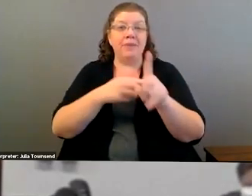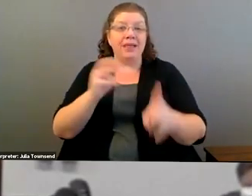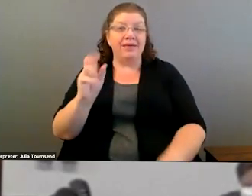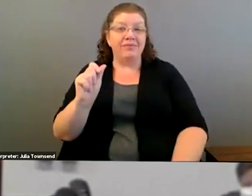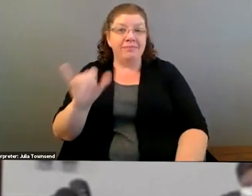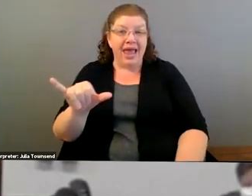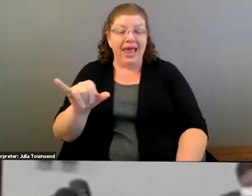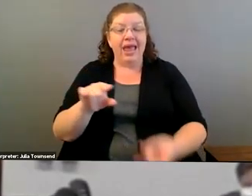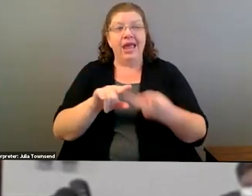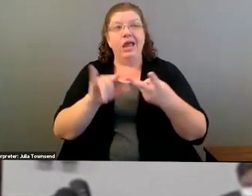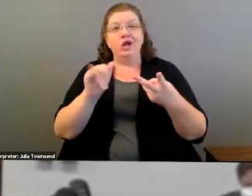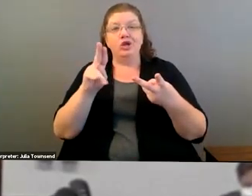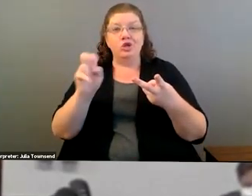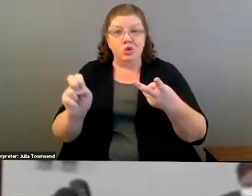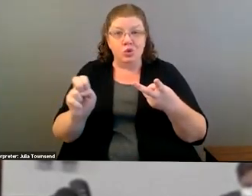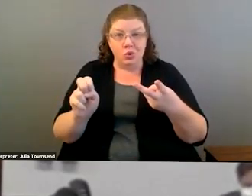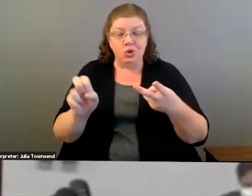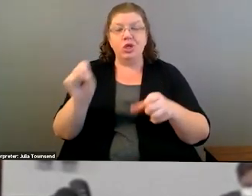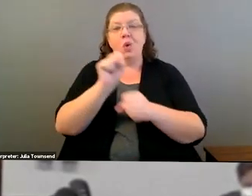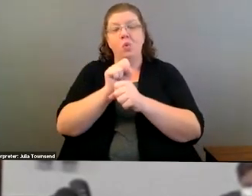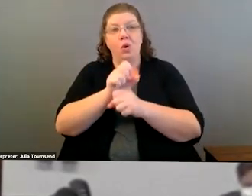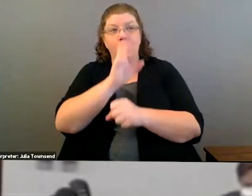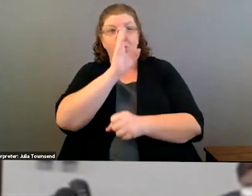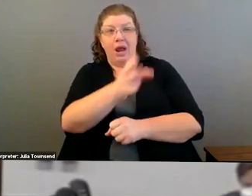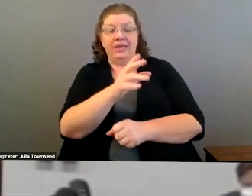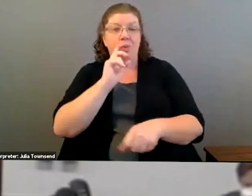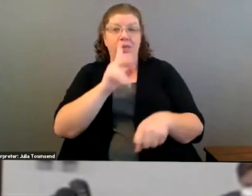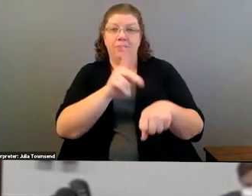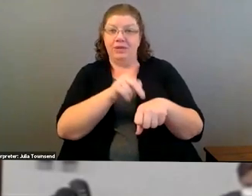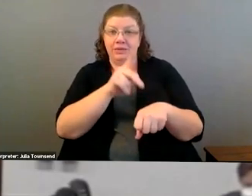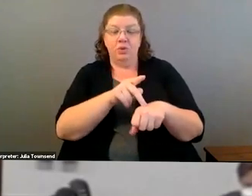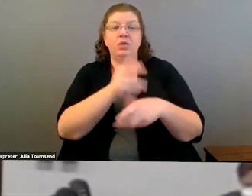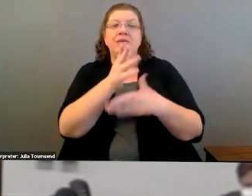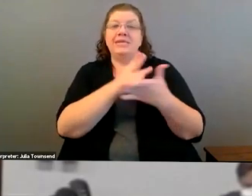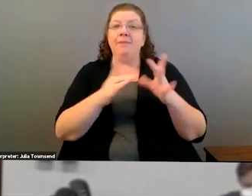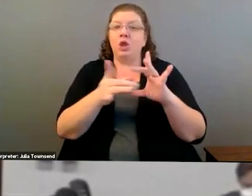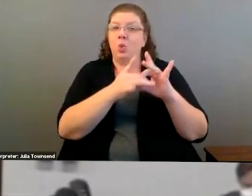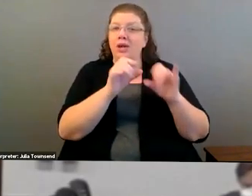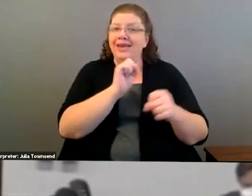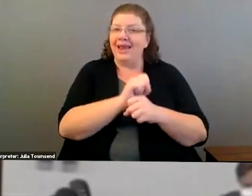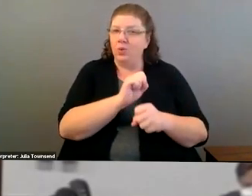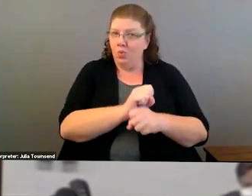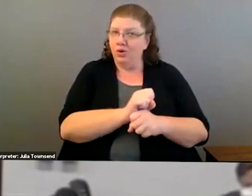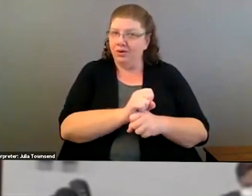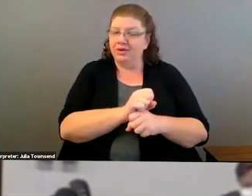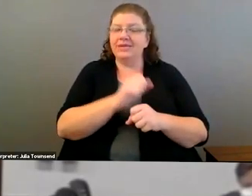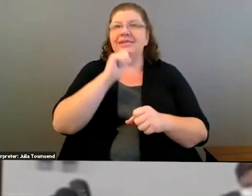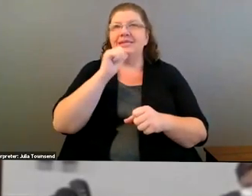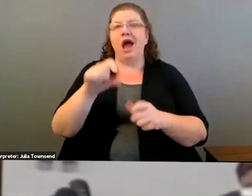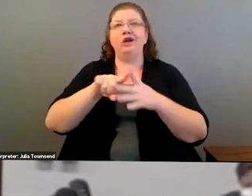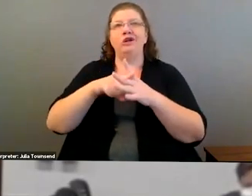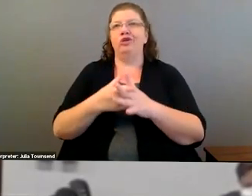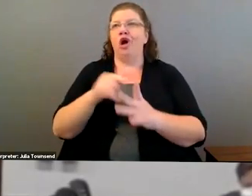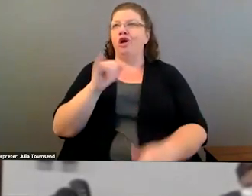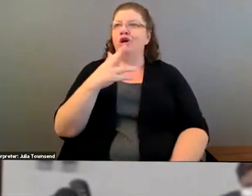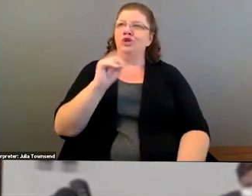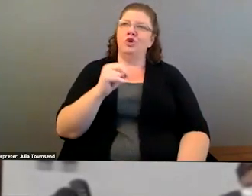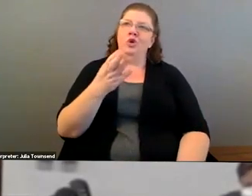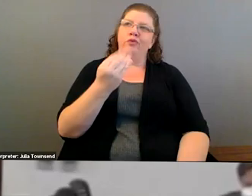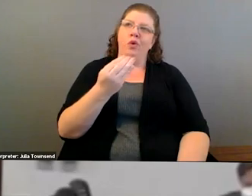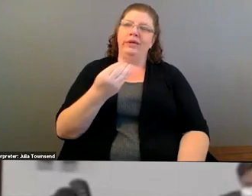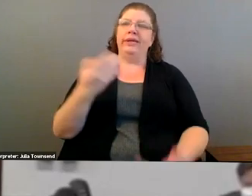coordinación en mayo y junio hasta que ellos van a trabajar directamente con el director de las escuelas para hacer algo el trabajo de coordinación así que no es empezará el 14